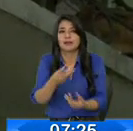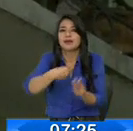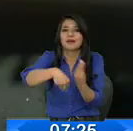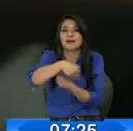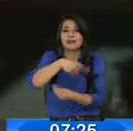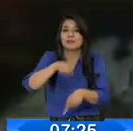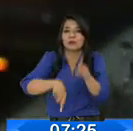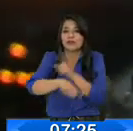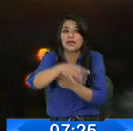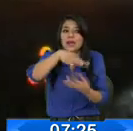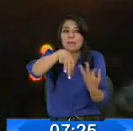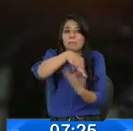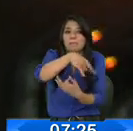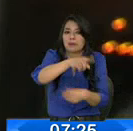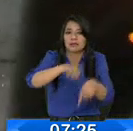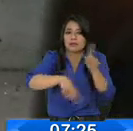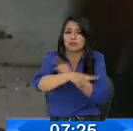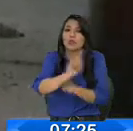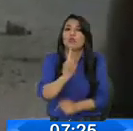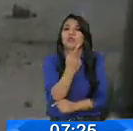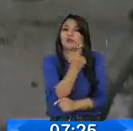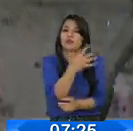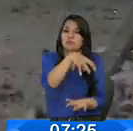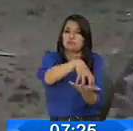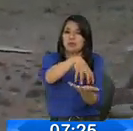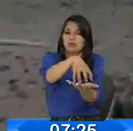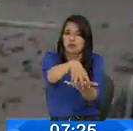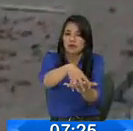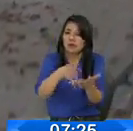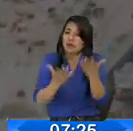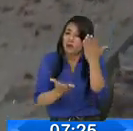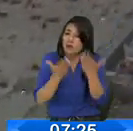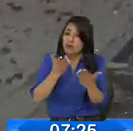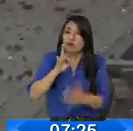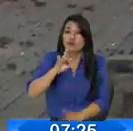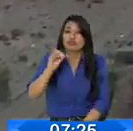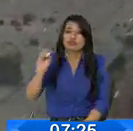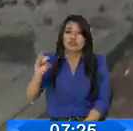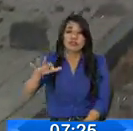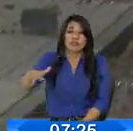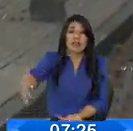Según funcionarios del municipio, en promedio se espera recolectar unas 800